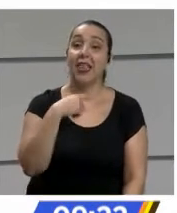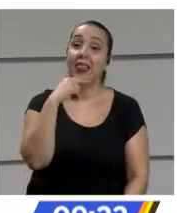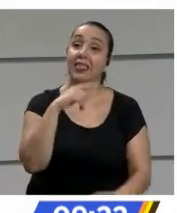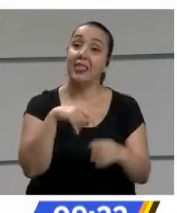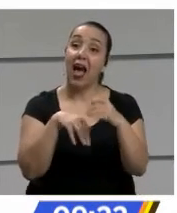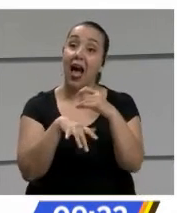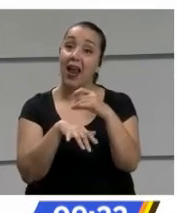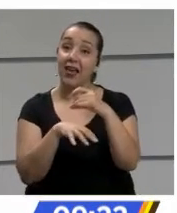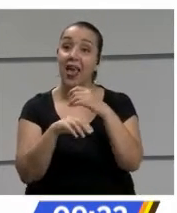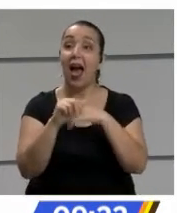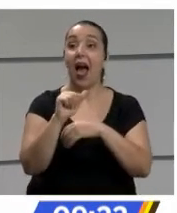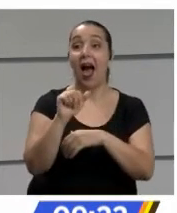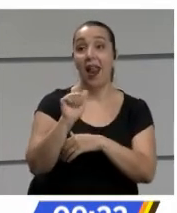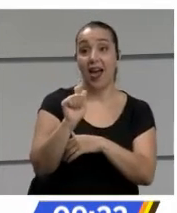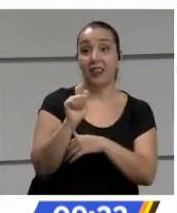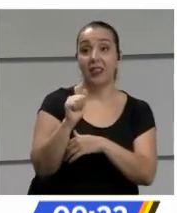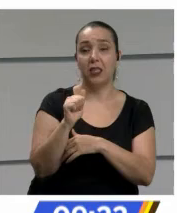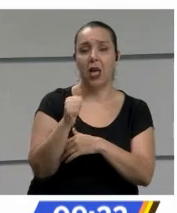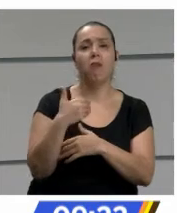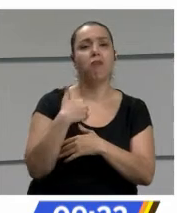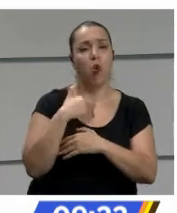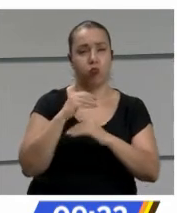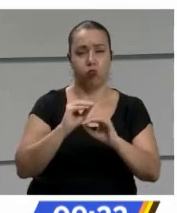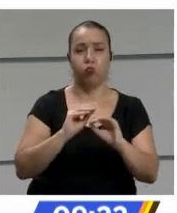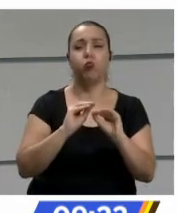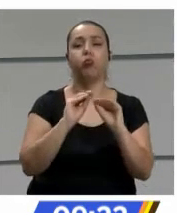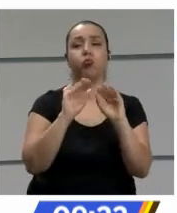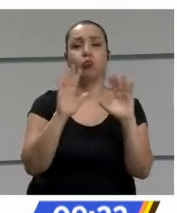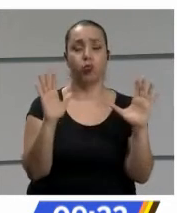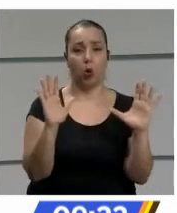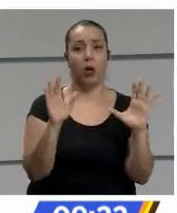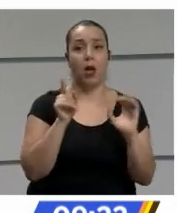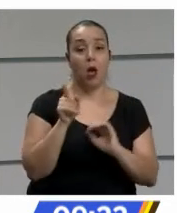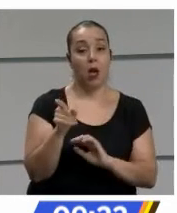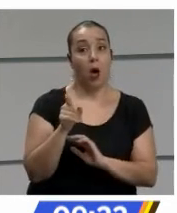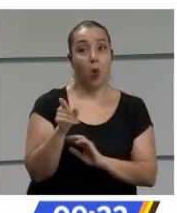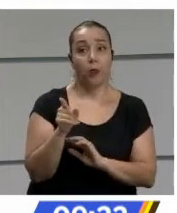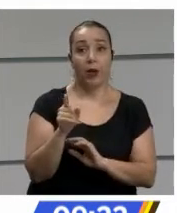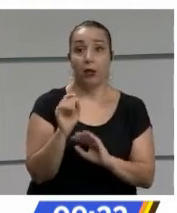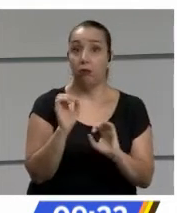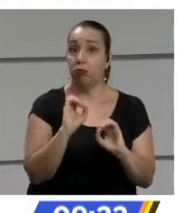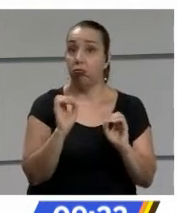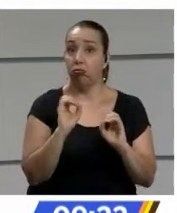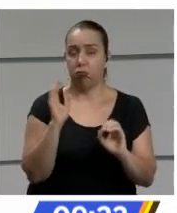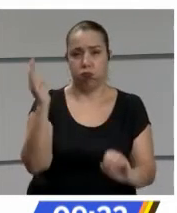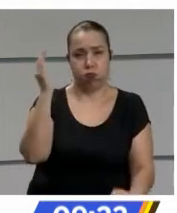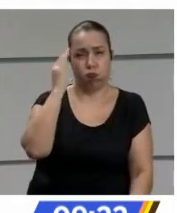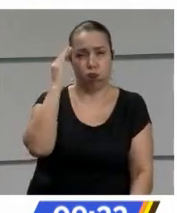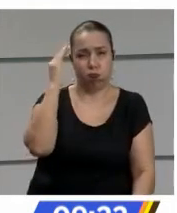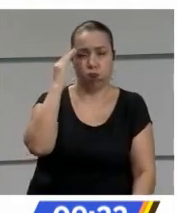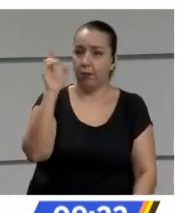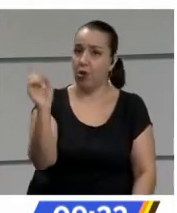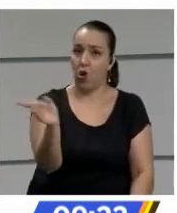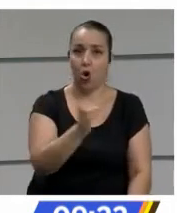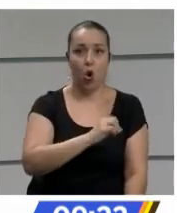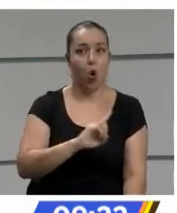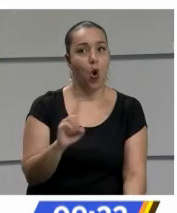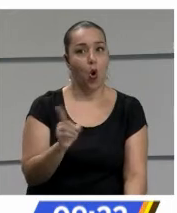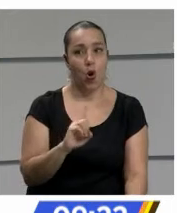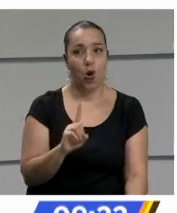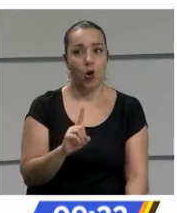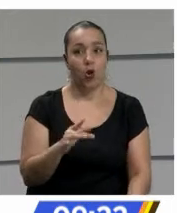Anansi tenía claro que él no era ningún sabio, era más